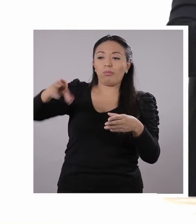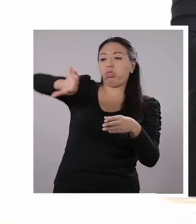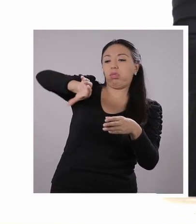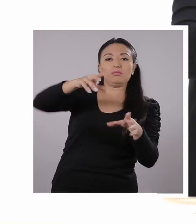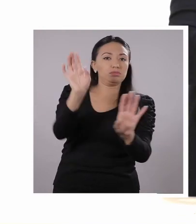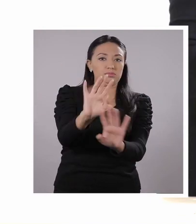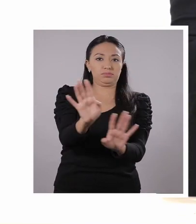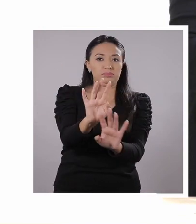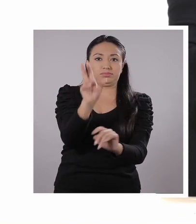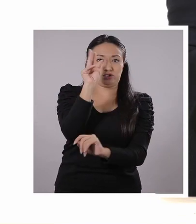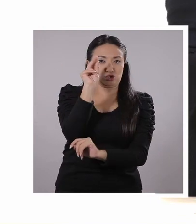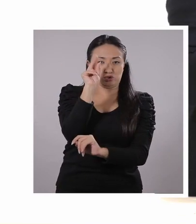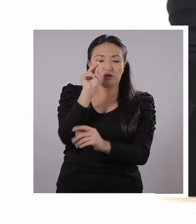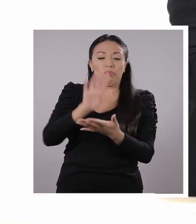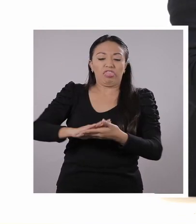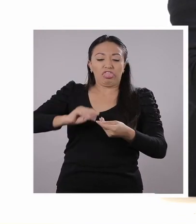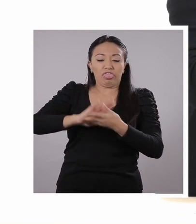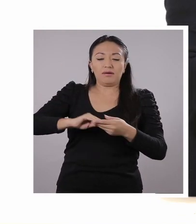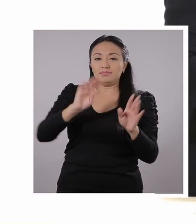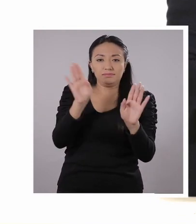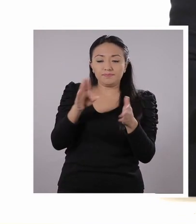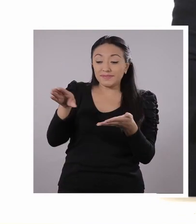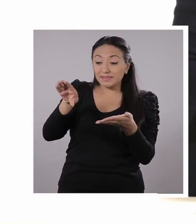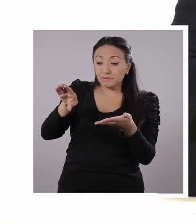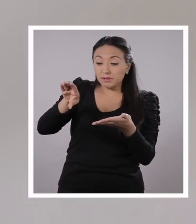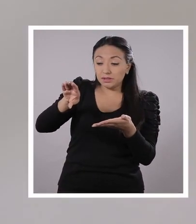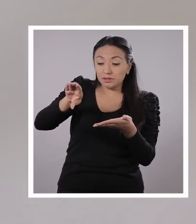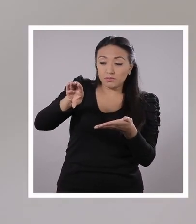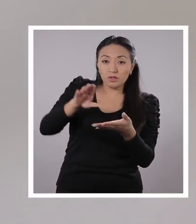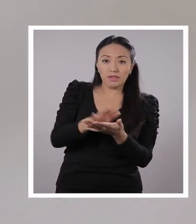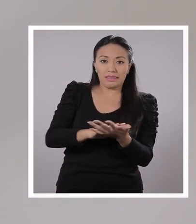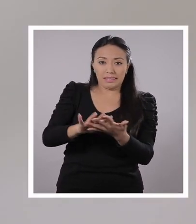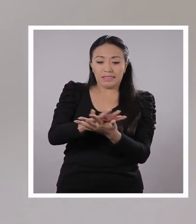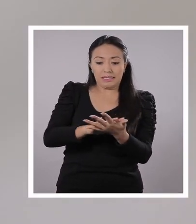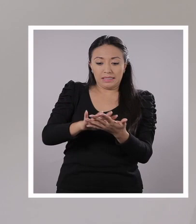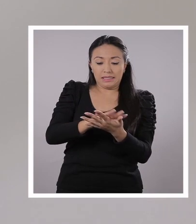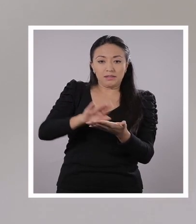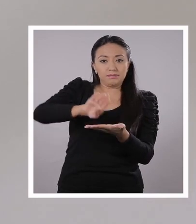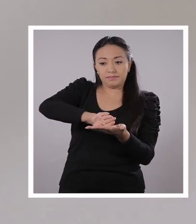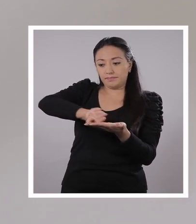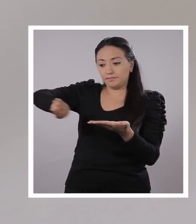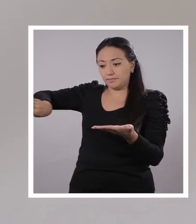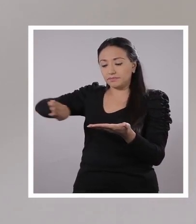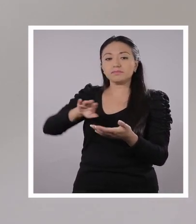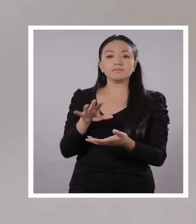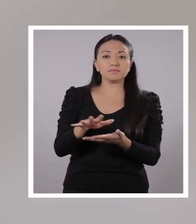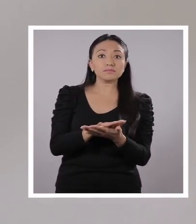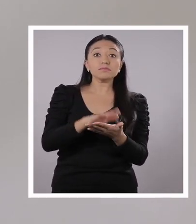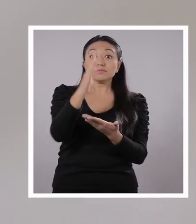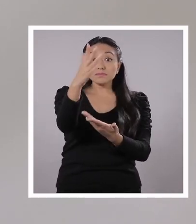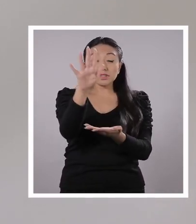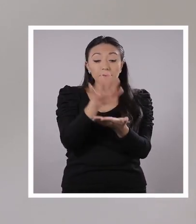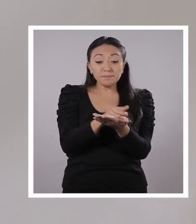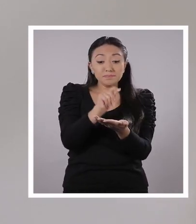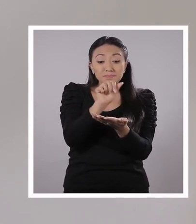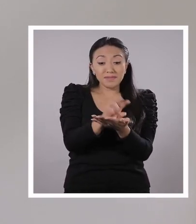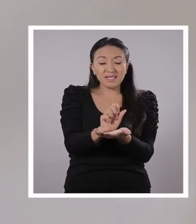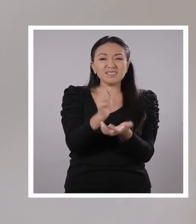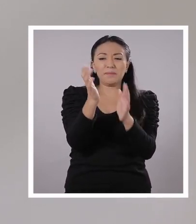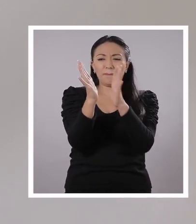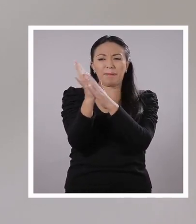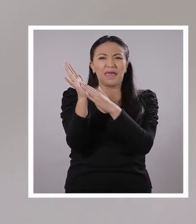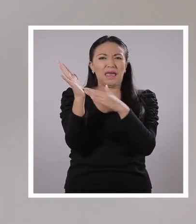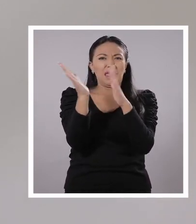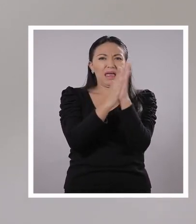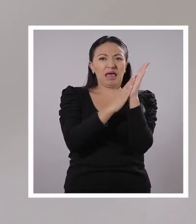porque tenemos que ir viendo que no se haga muy pegajosa, ¿ya? Y ya sientes que todo está mezclado, le sacamos a un lado. Bien. Si la masa